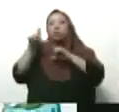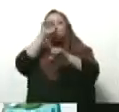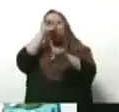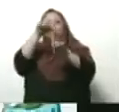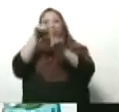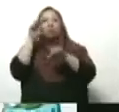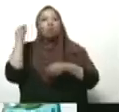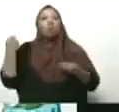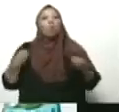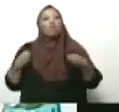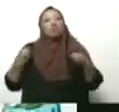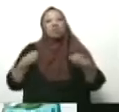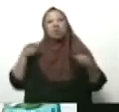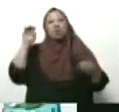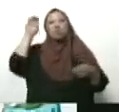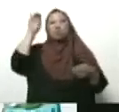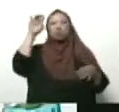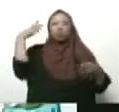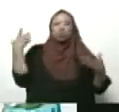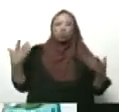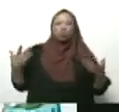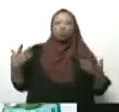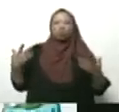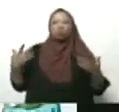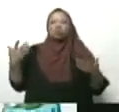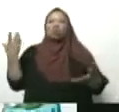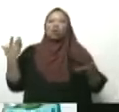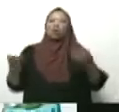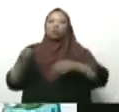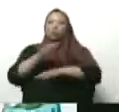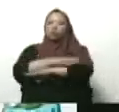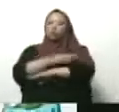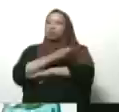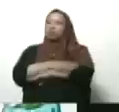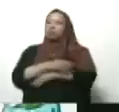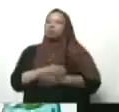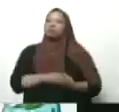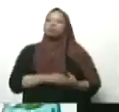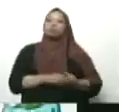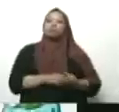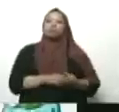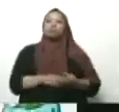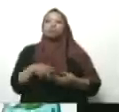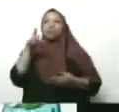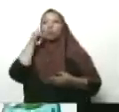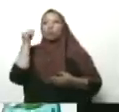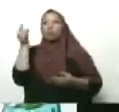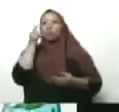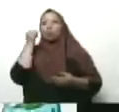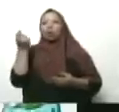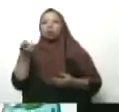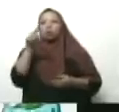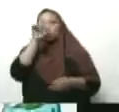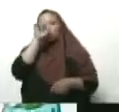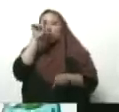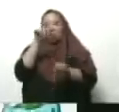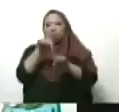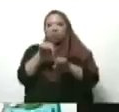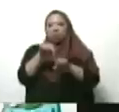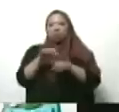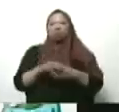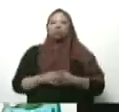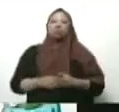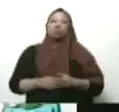altera los valores hábitos costumbres objetivos y metas del